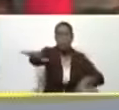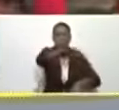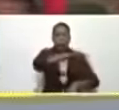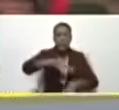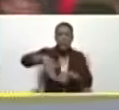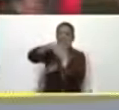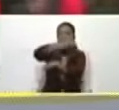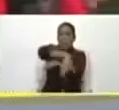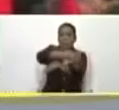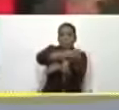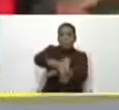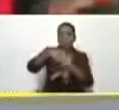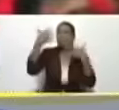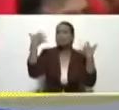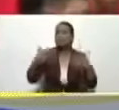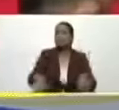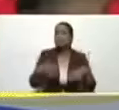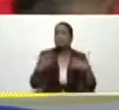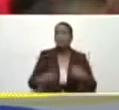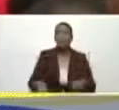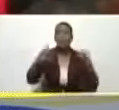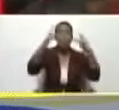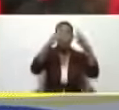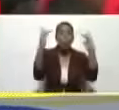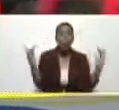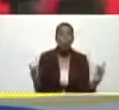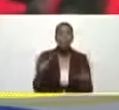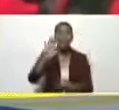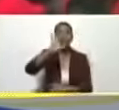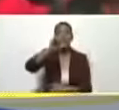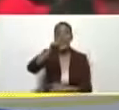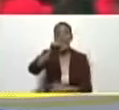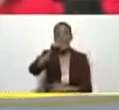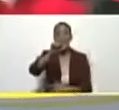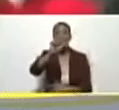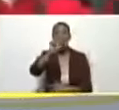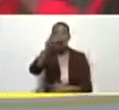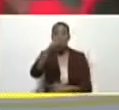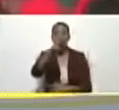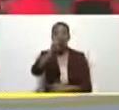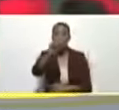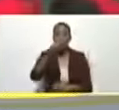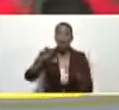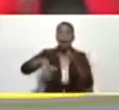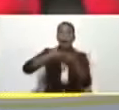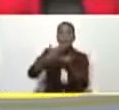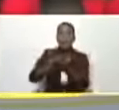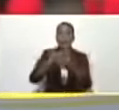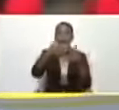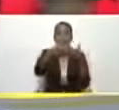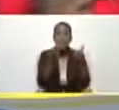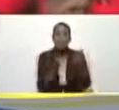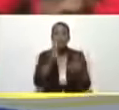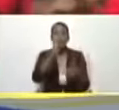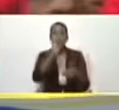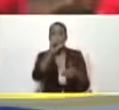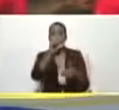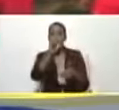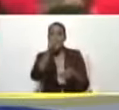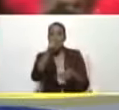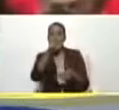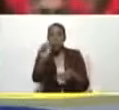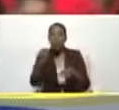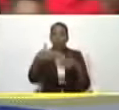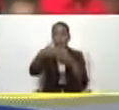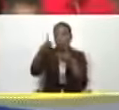la avenida por el puente yaguno hasta esquina de bolero y